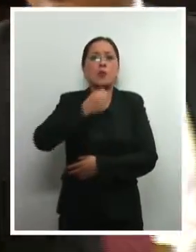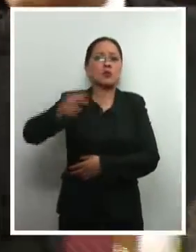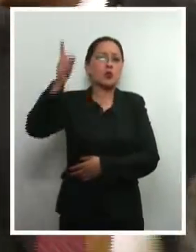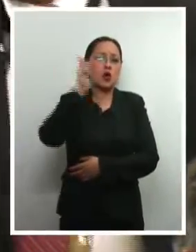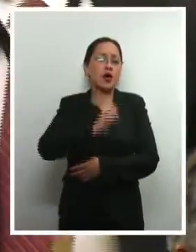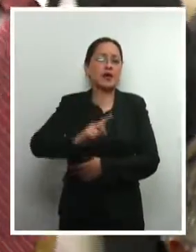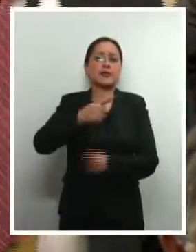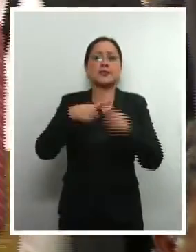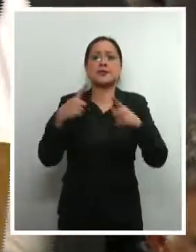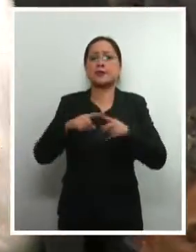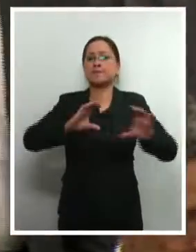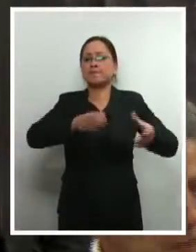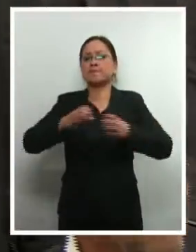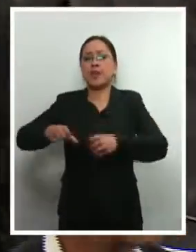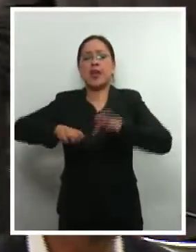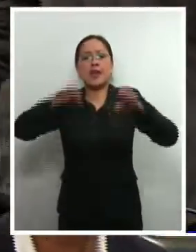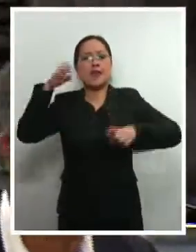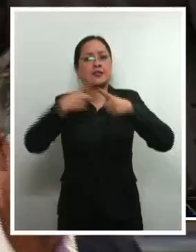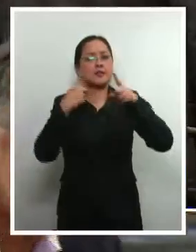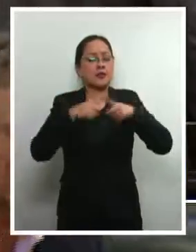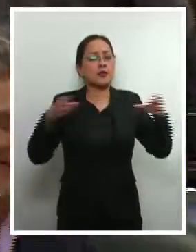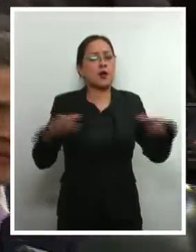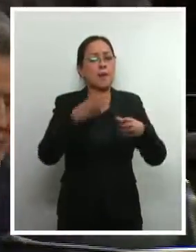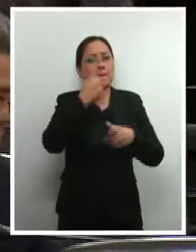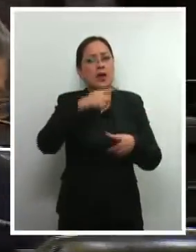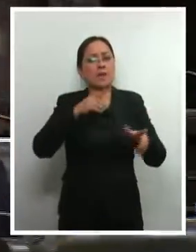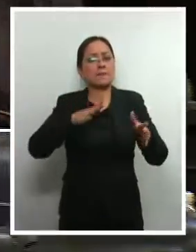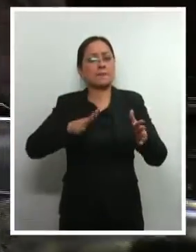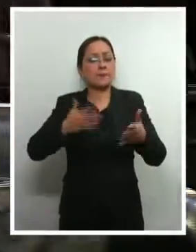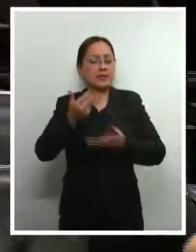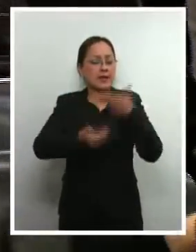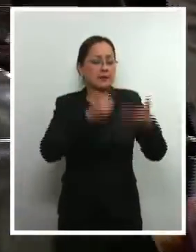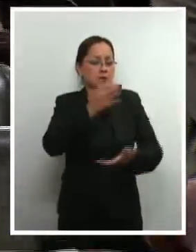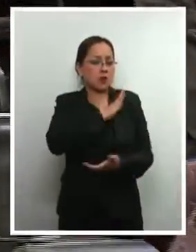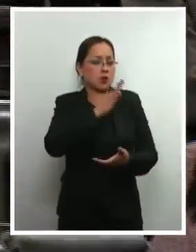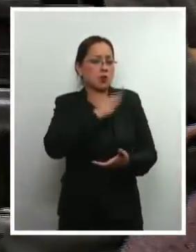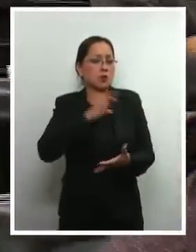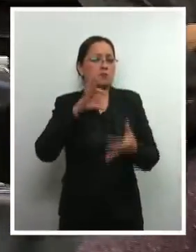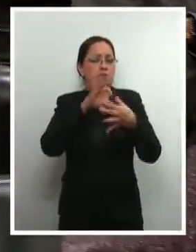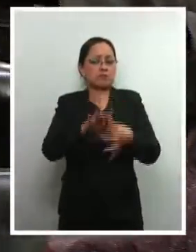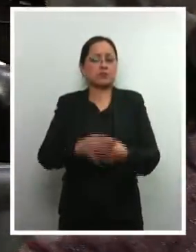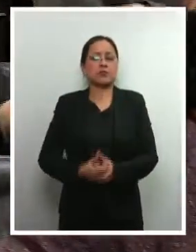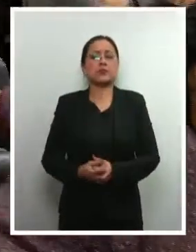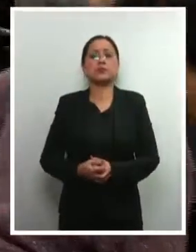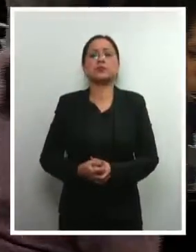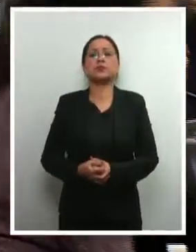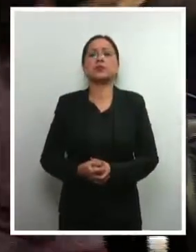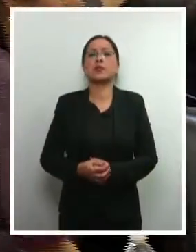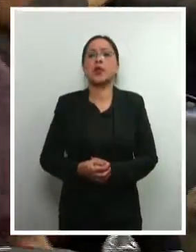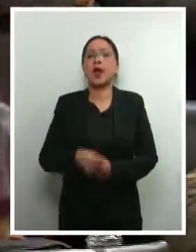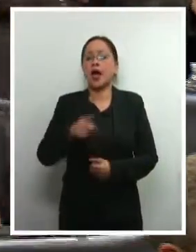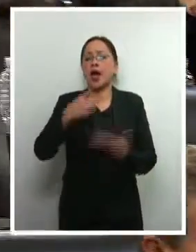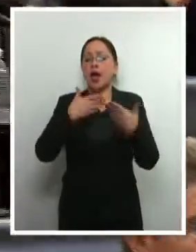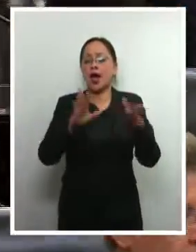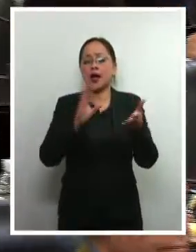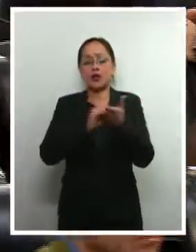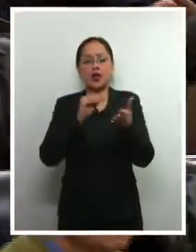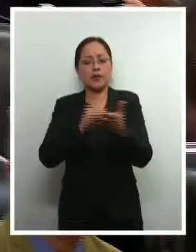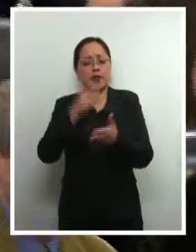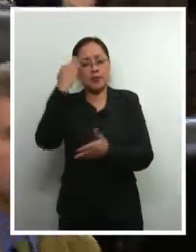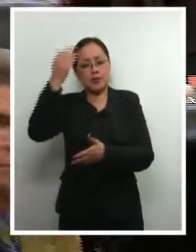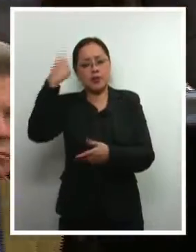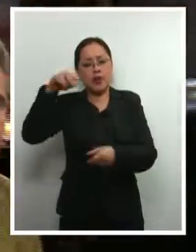hombres y los distintos grupos de edad en la provisión de servicios de cuidado. Se menciona que aún queda abierto